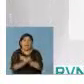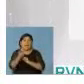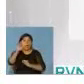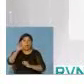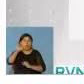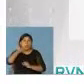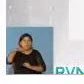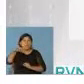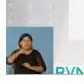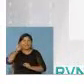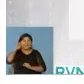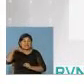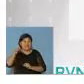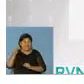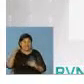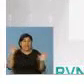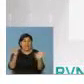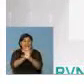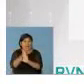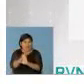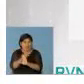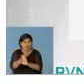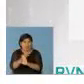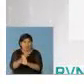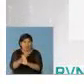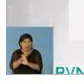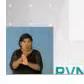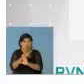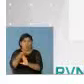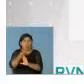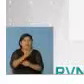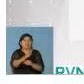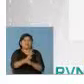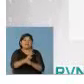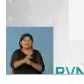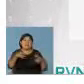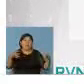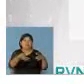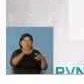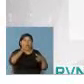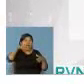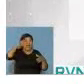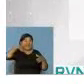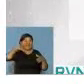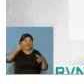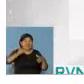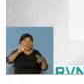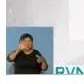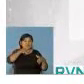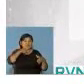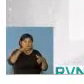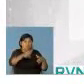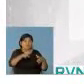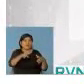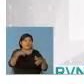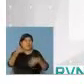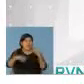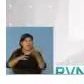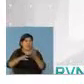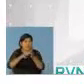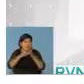actual secretario de Seguridad Vial, asumirá como titular de la Agencia Provincial de Delitos Complejos. La Secretaría de